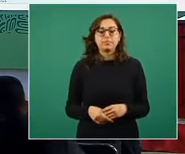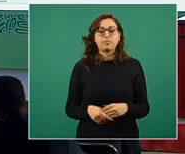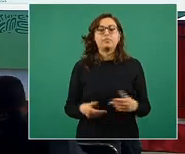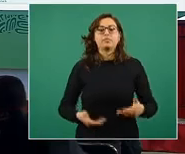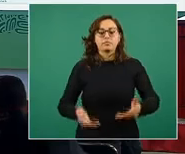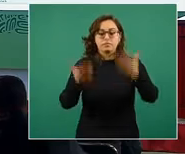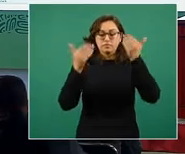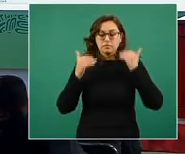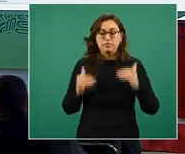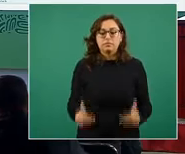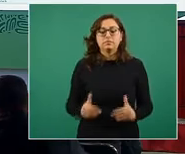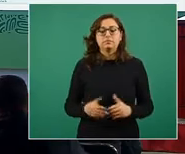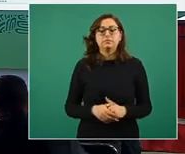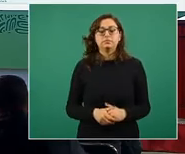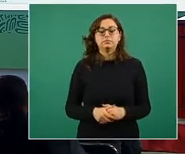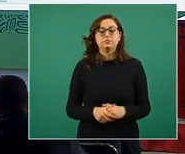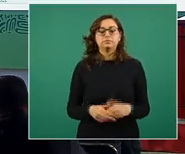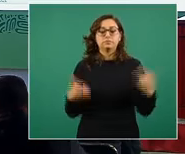fija,